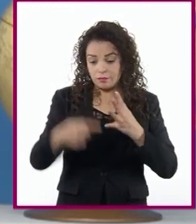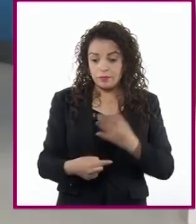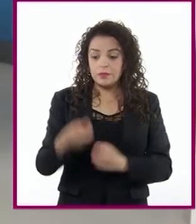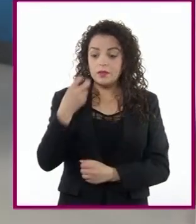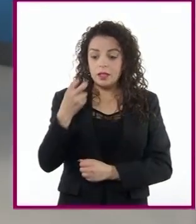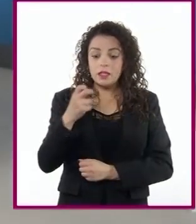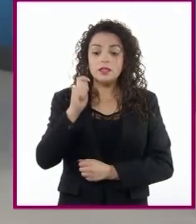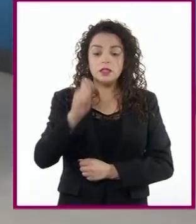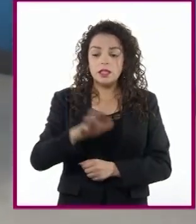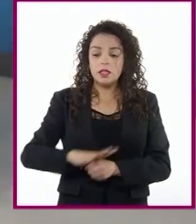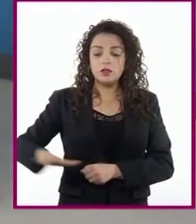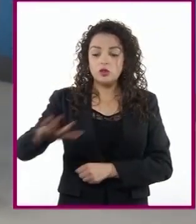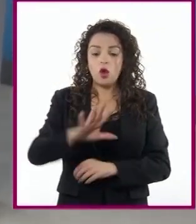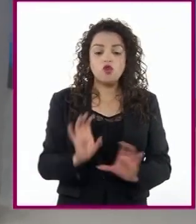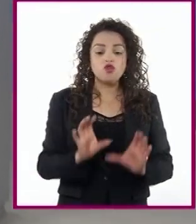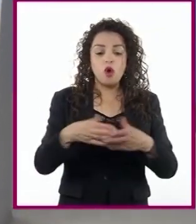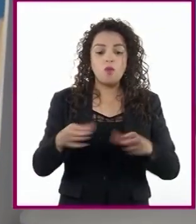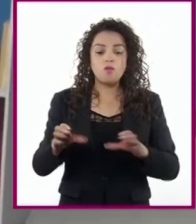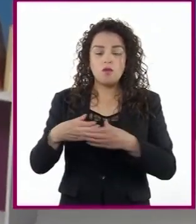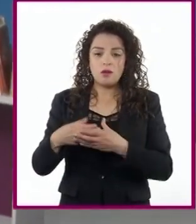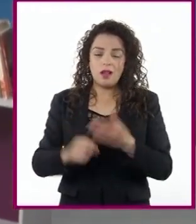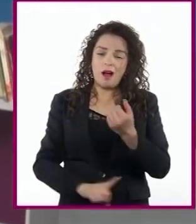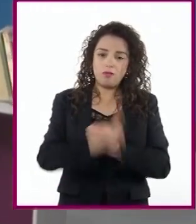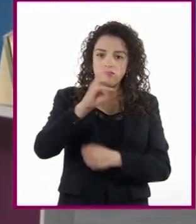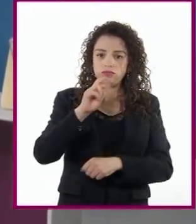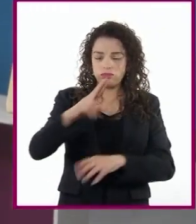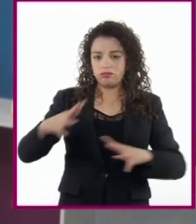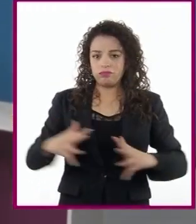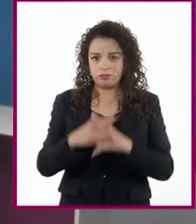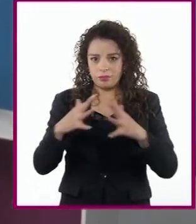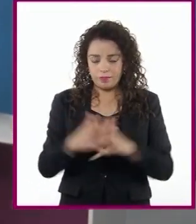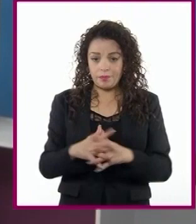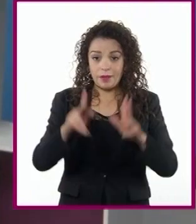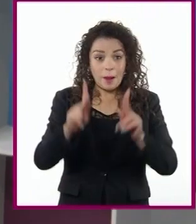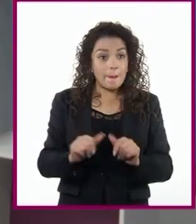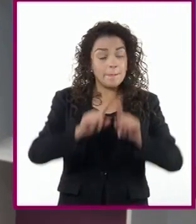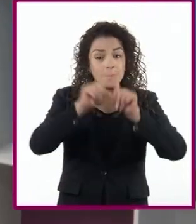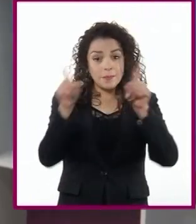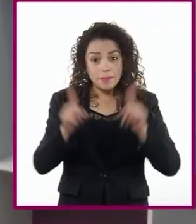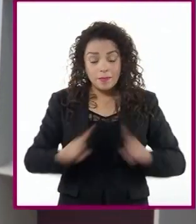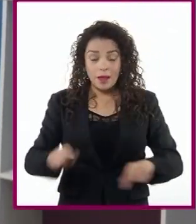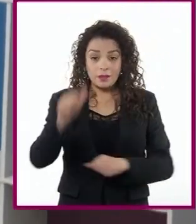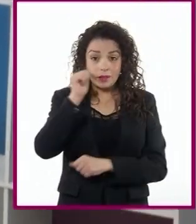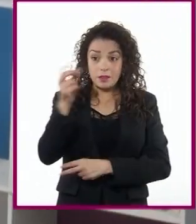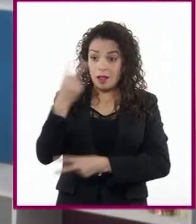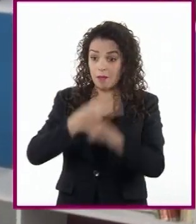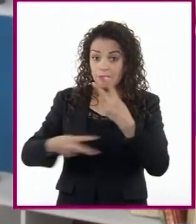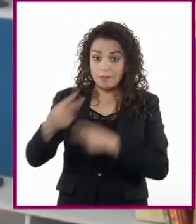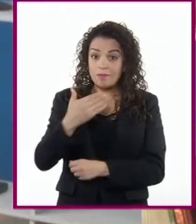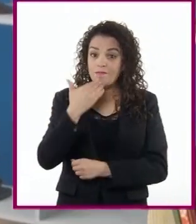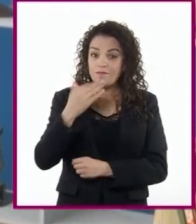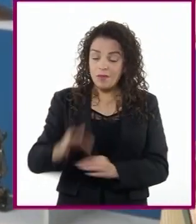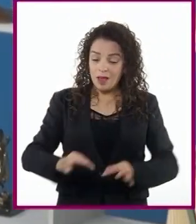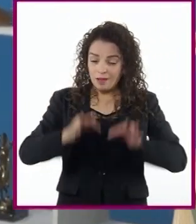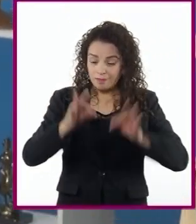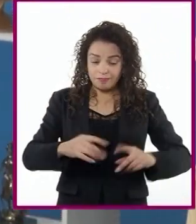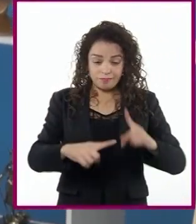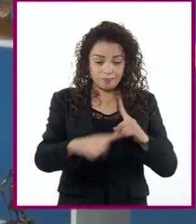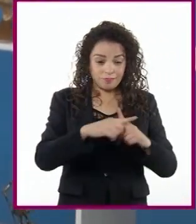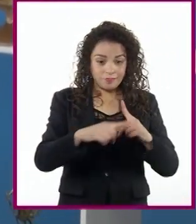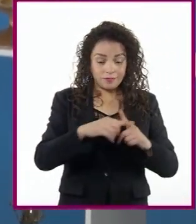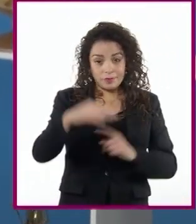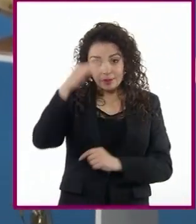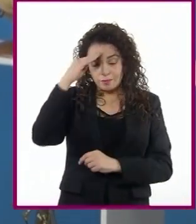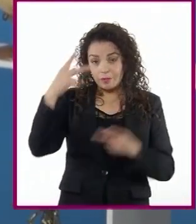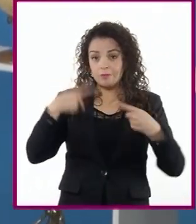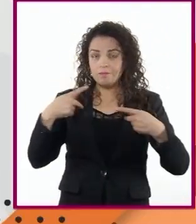conflictos. La firma de la paz no siempre produce los resultados esperados ni cumple las expectativas generadas por